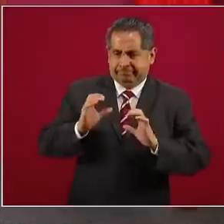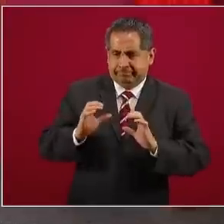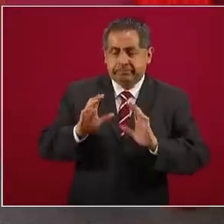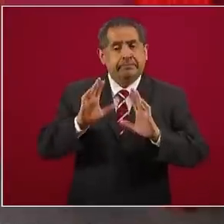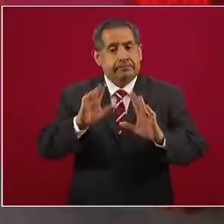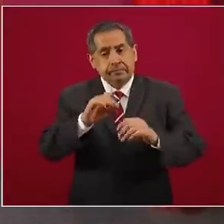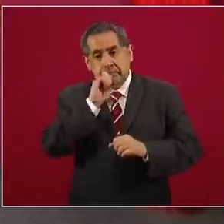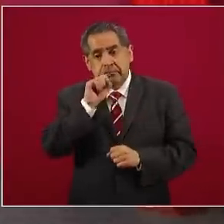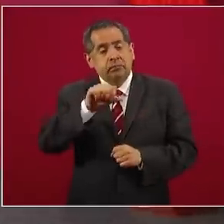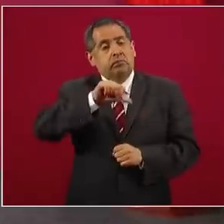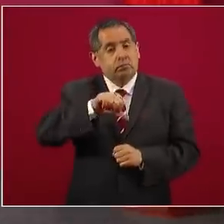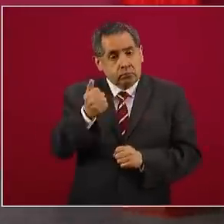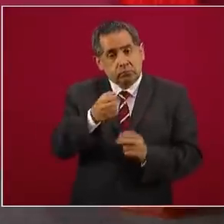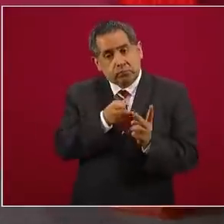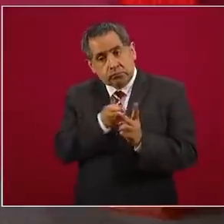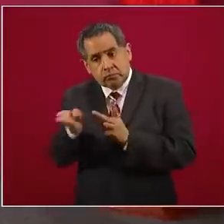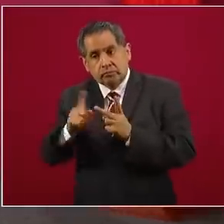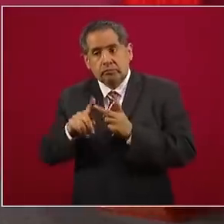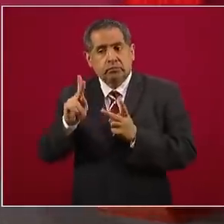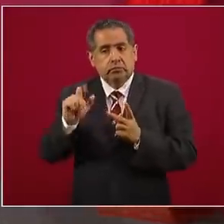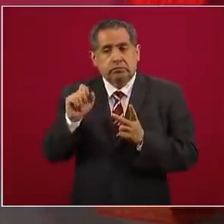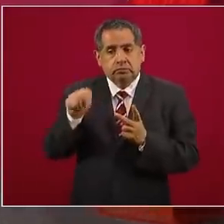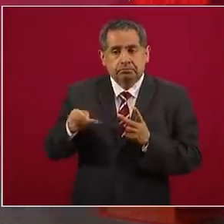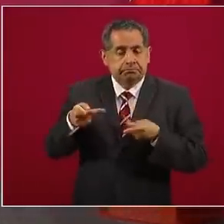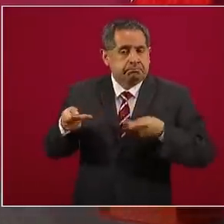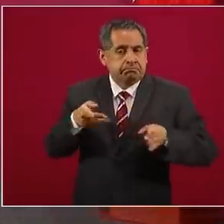echamos a andar una estrategia